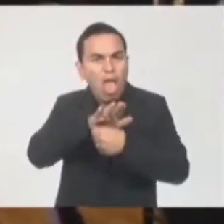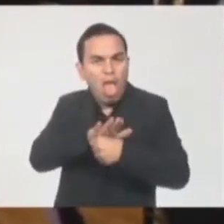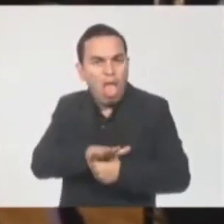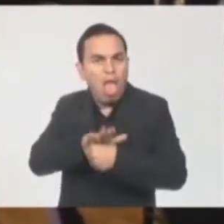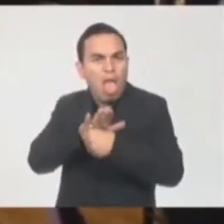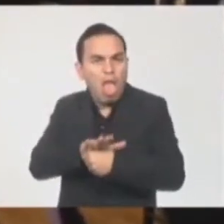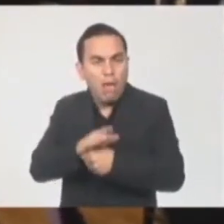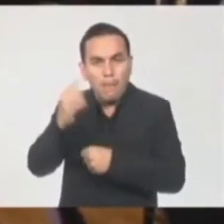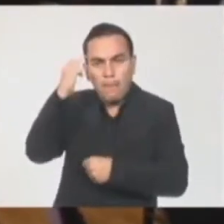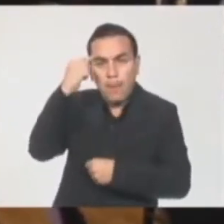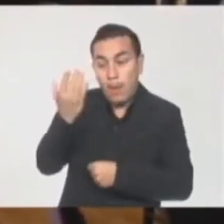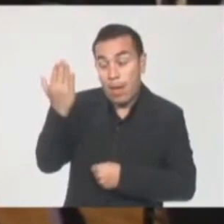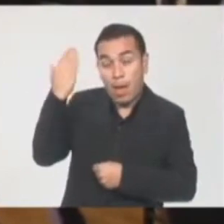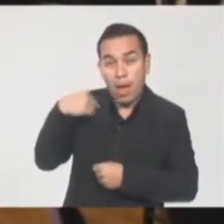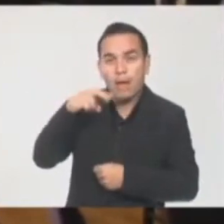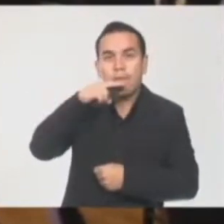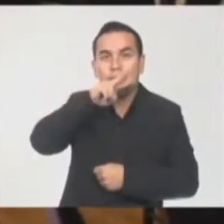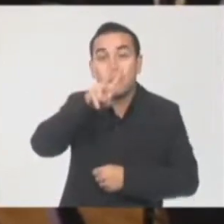del pasado.